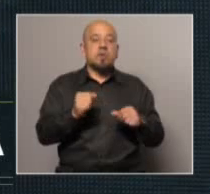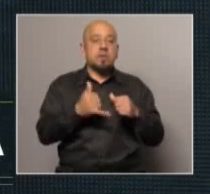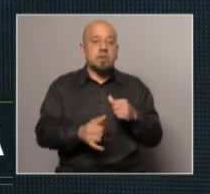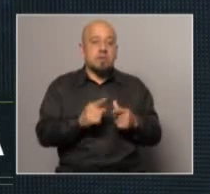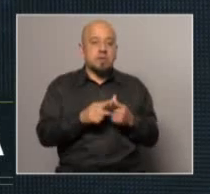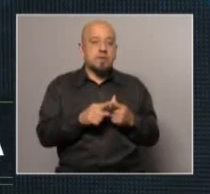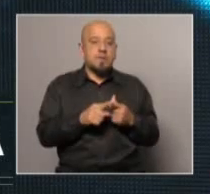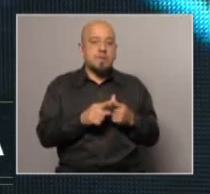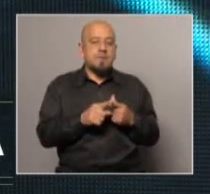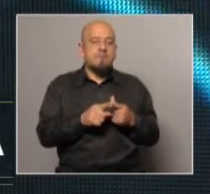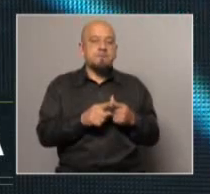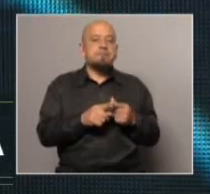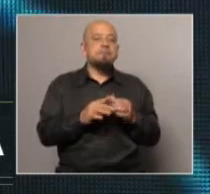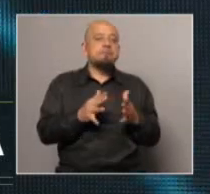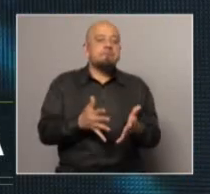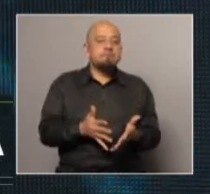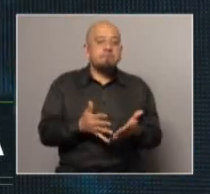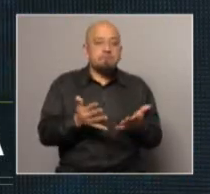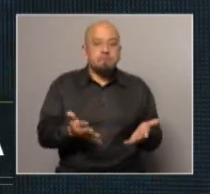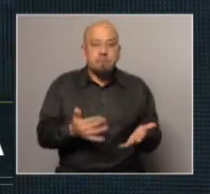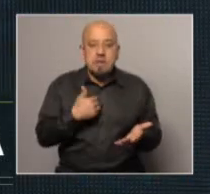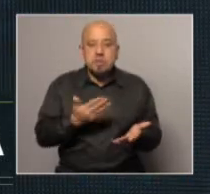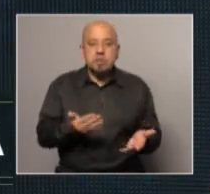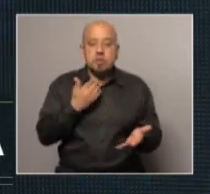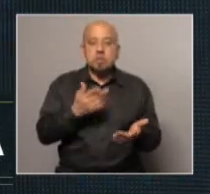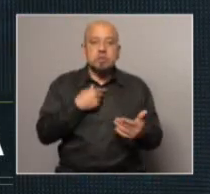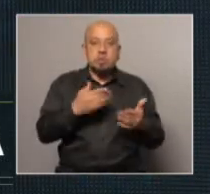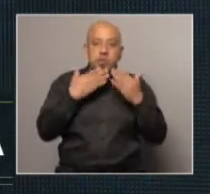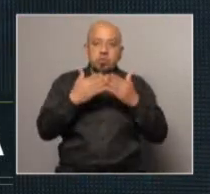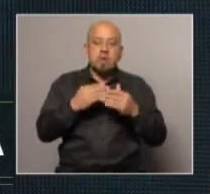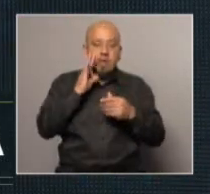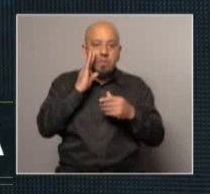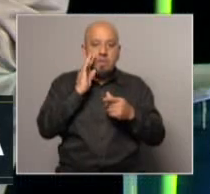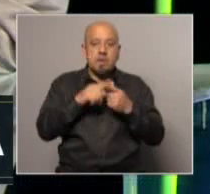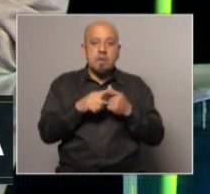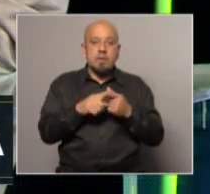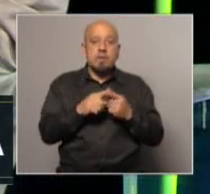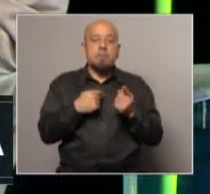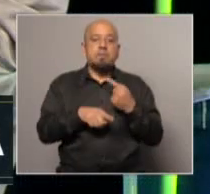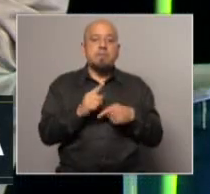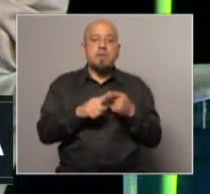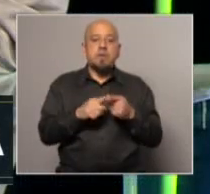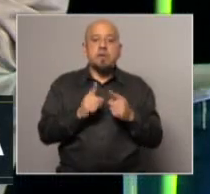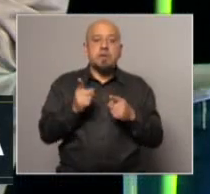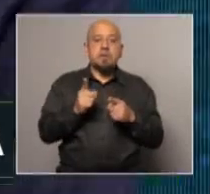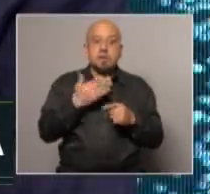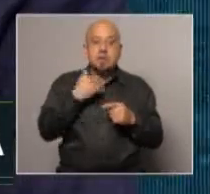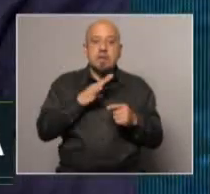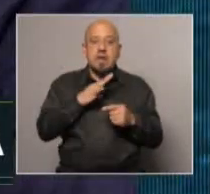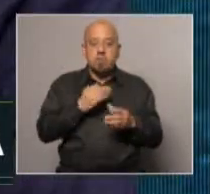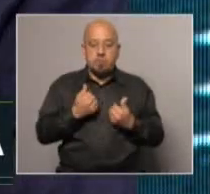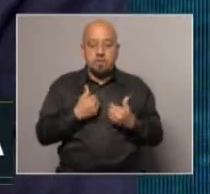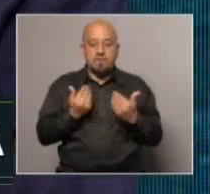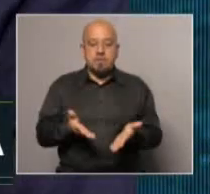evidentemente, los tendrá. Es una cosa que sería bueno que se lo pregunten a las madres directamente, pero ellas entienden que hay un